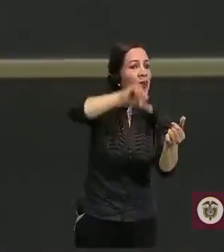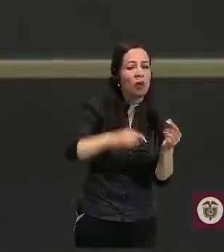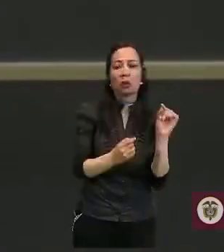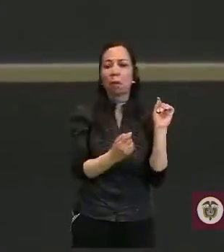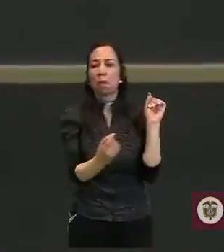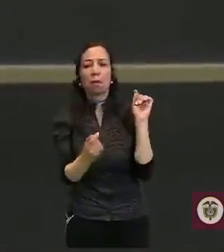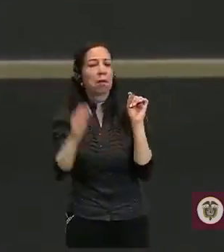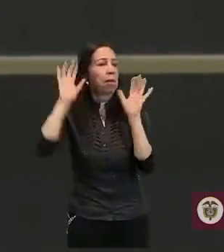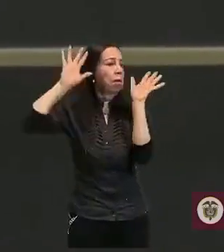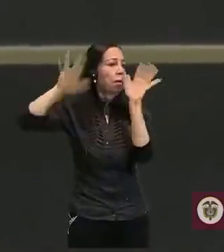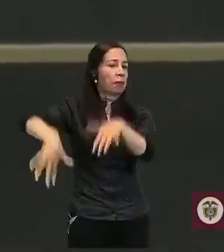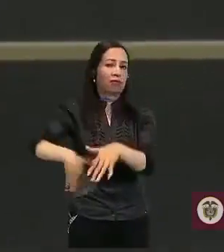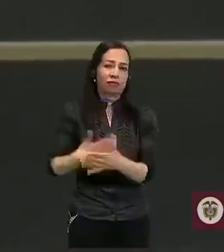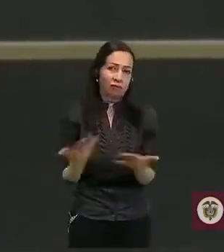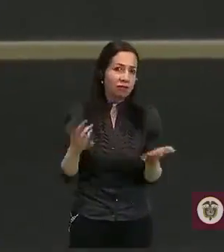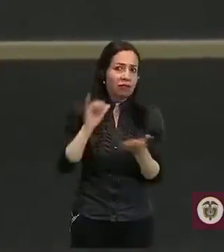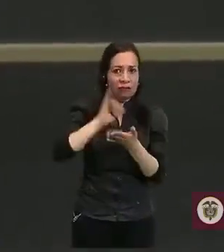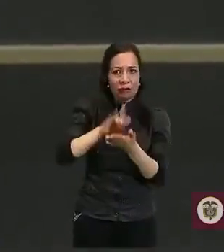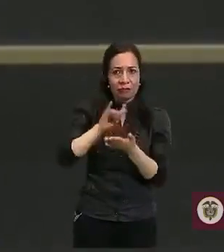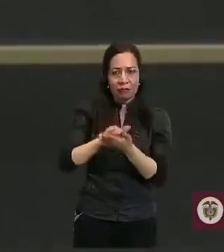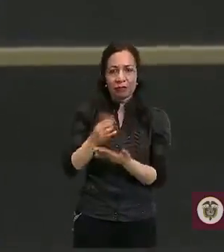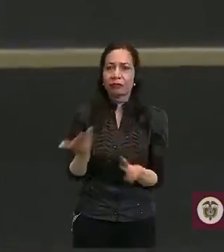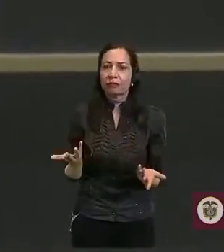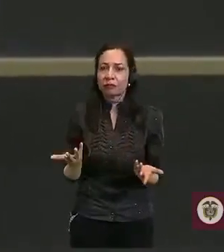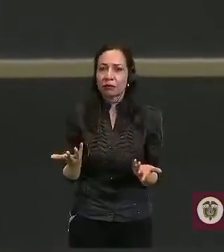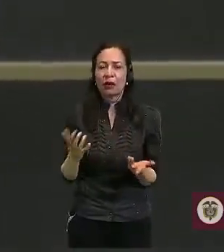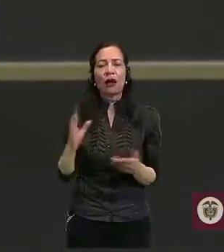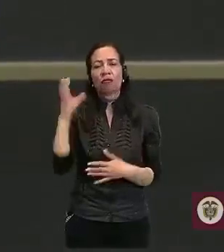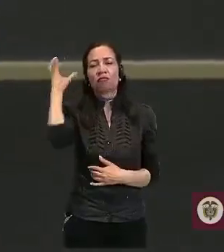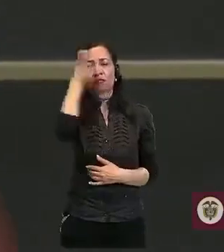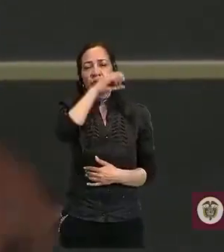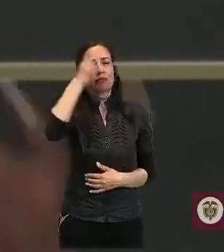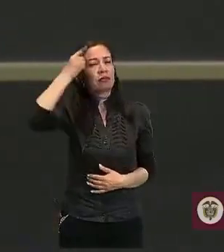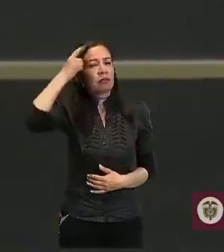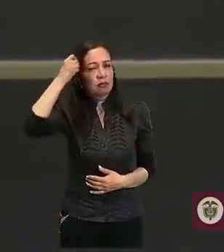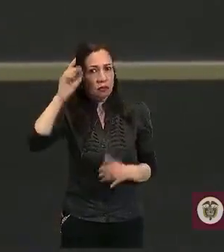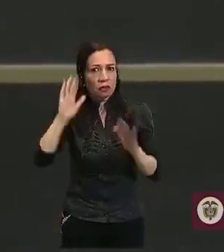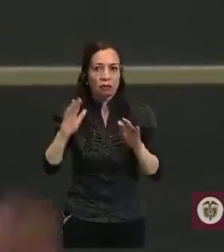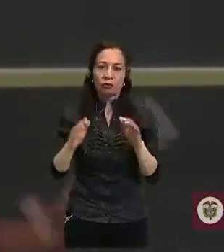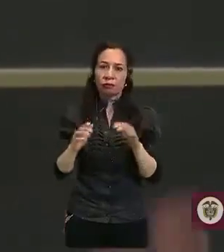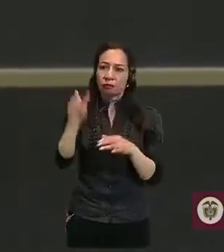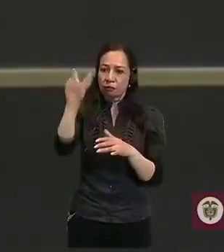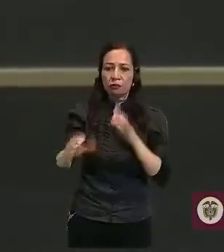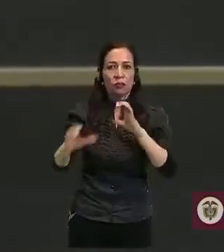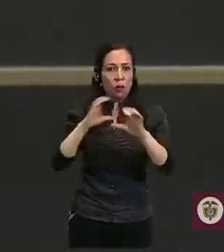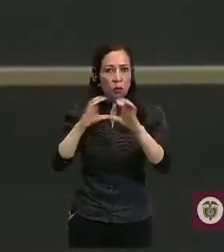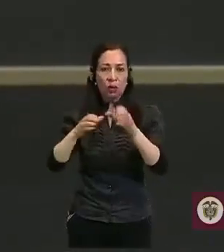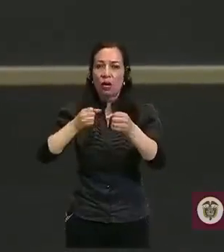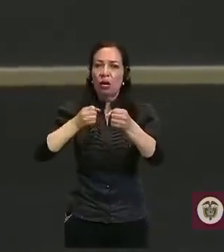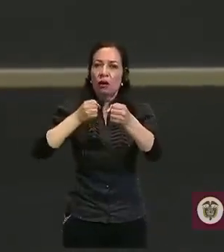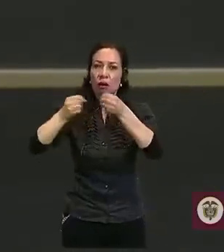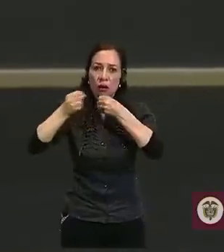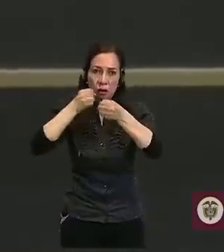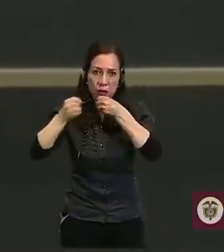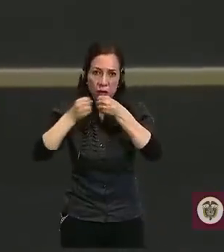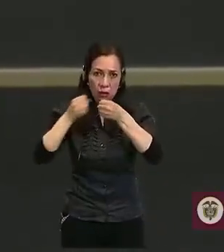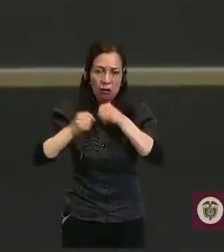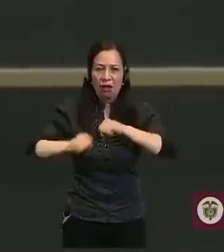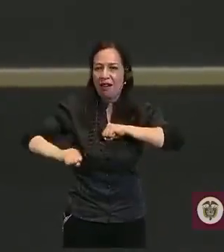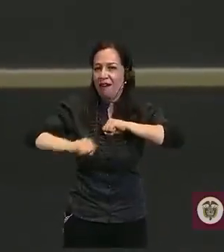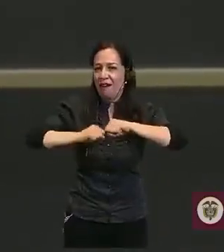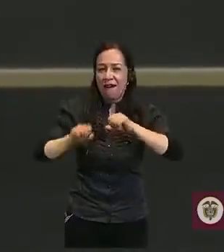excluyen. Es allí donde entendí que la comunicadora, que la periodista, que la